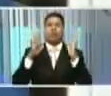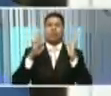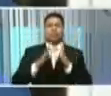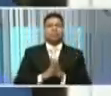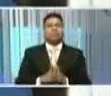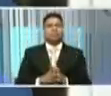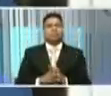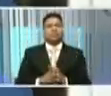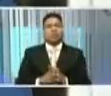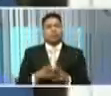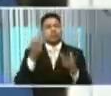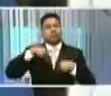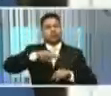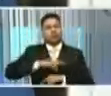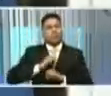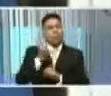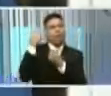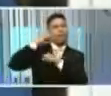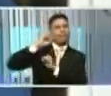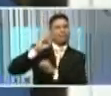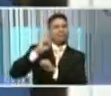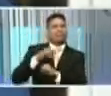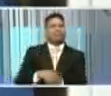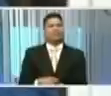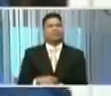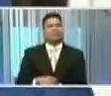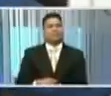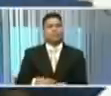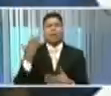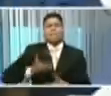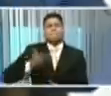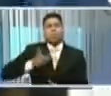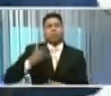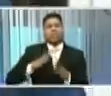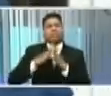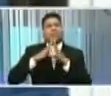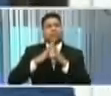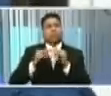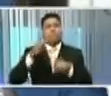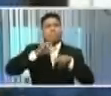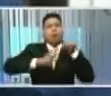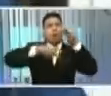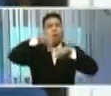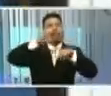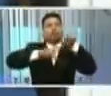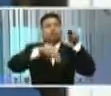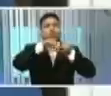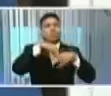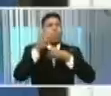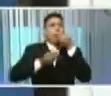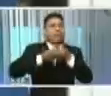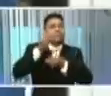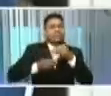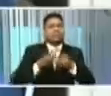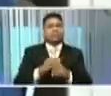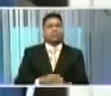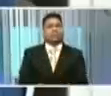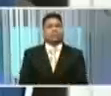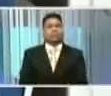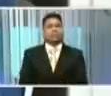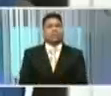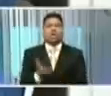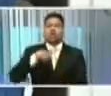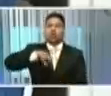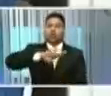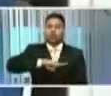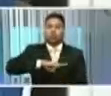defender. Ahora, lo más importante de todo es lo que está por construir, lo que está por hacer. Y